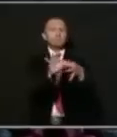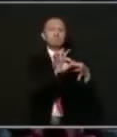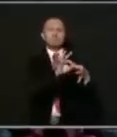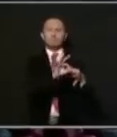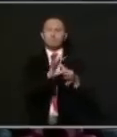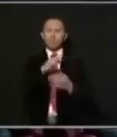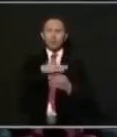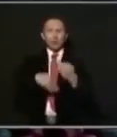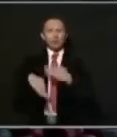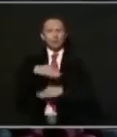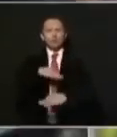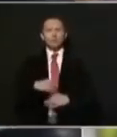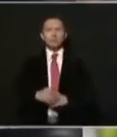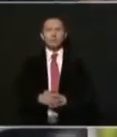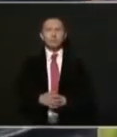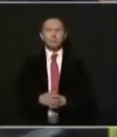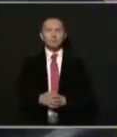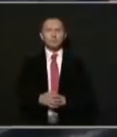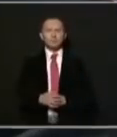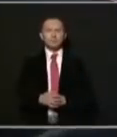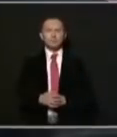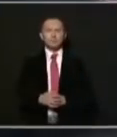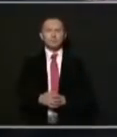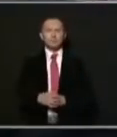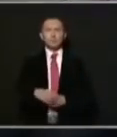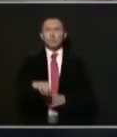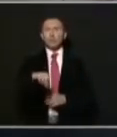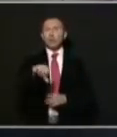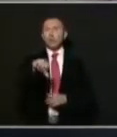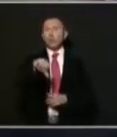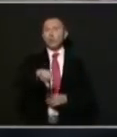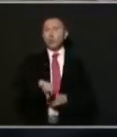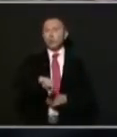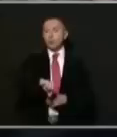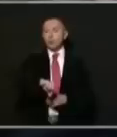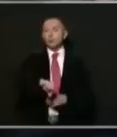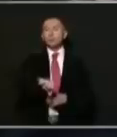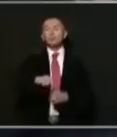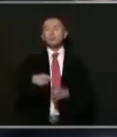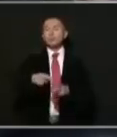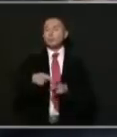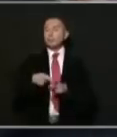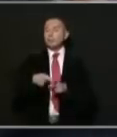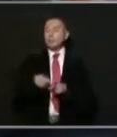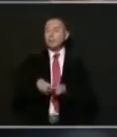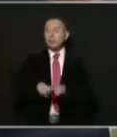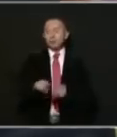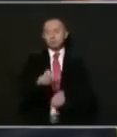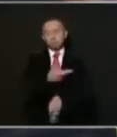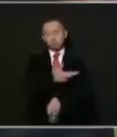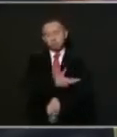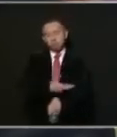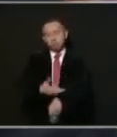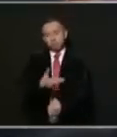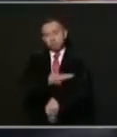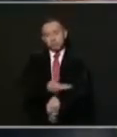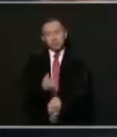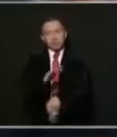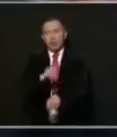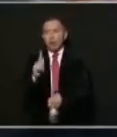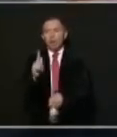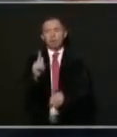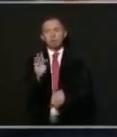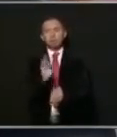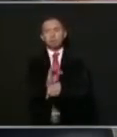inició el proceso de amnistía para dejar en libertad